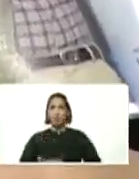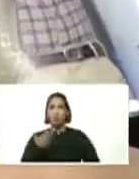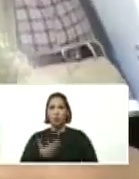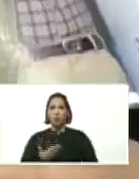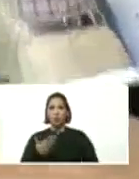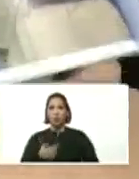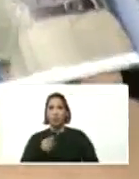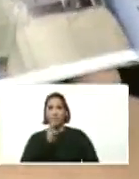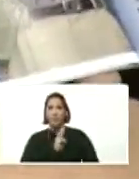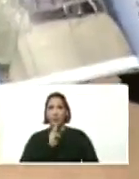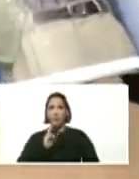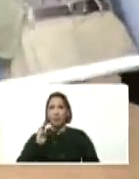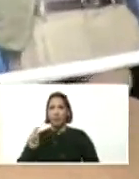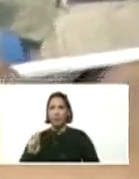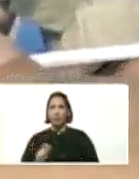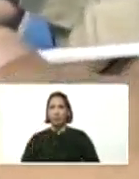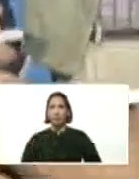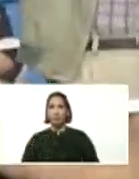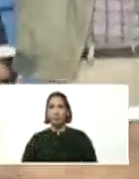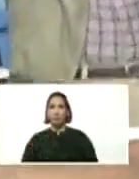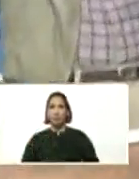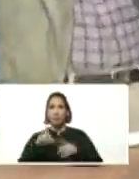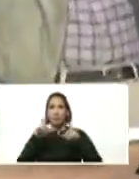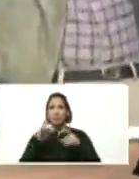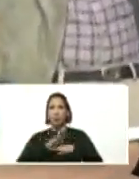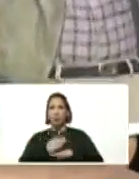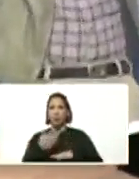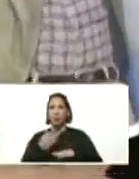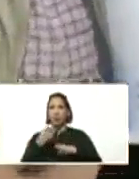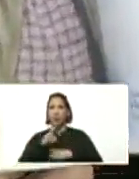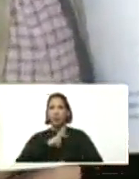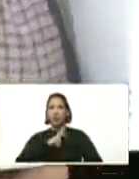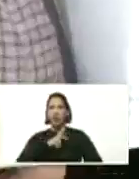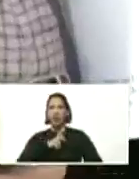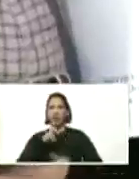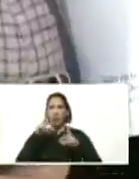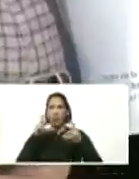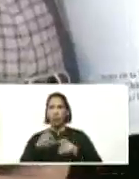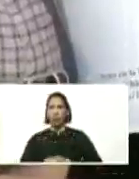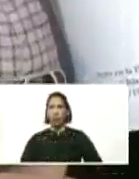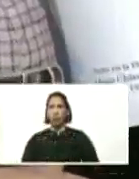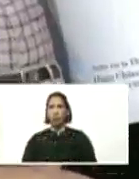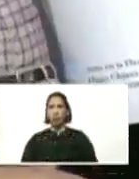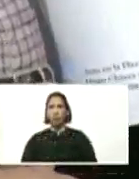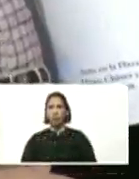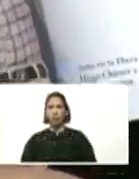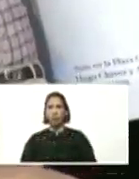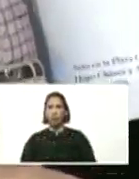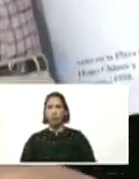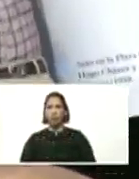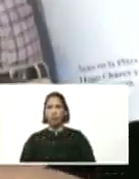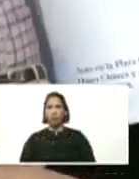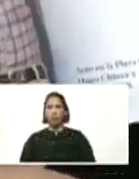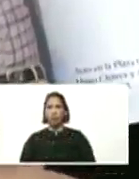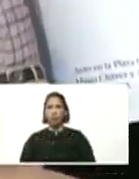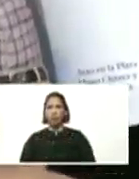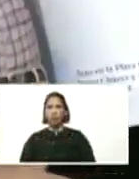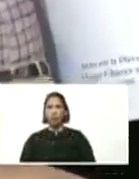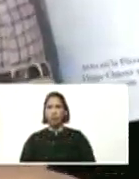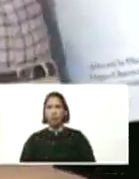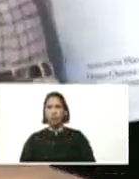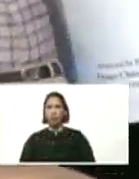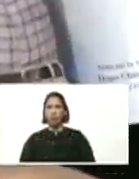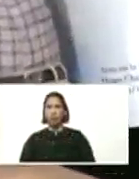PPT. Sí, mira esta foto. Yo no sé por qué sale así rara la foto. Déjame ponerla más derecha. Ajá. Encuadra tú,